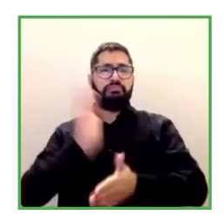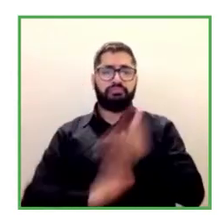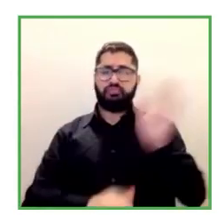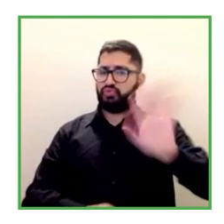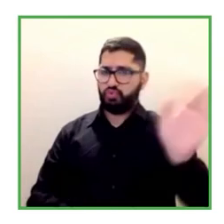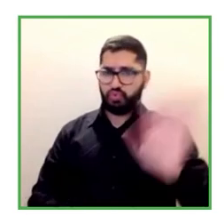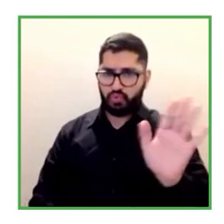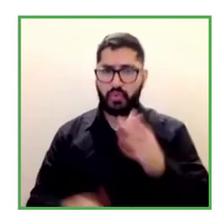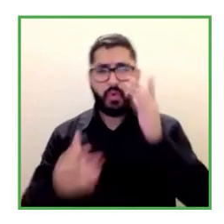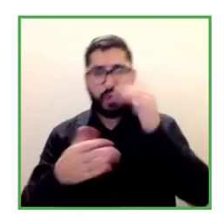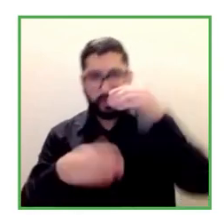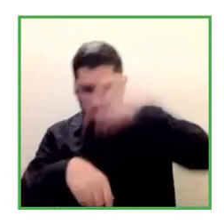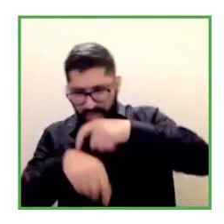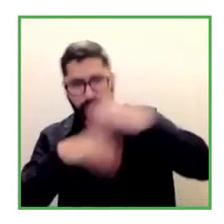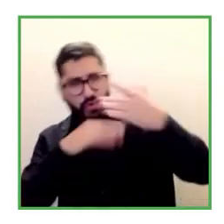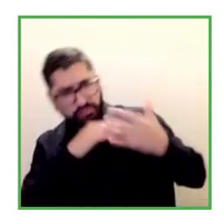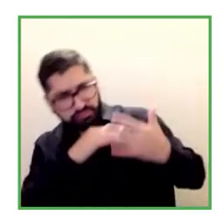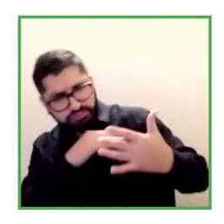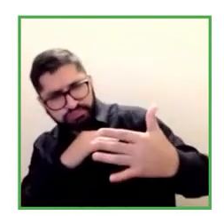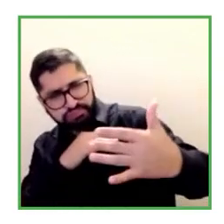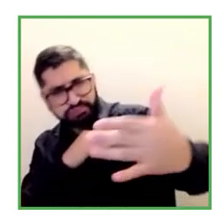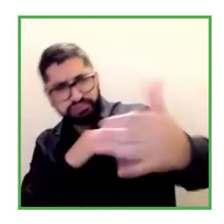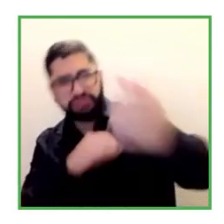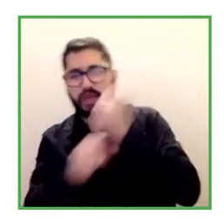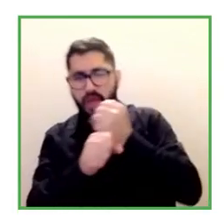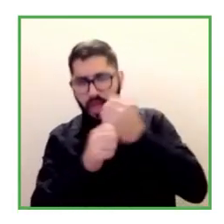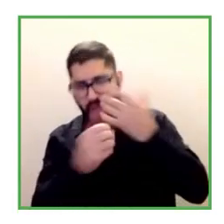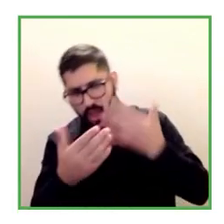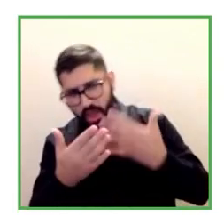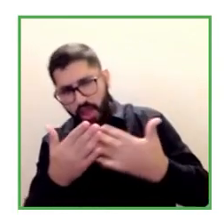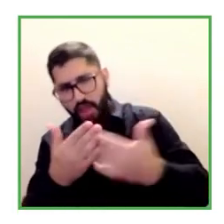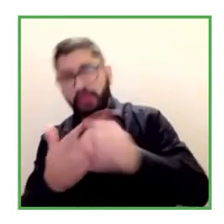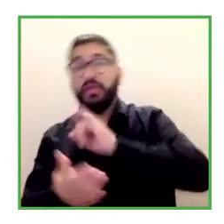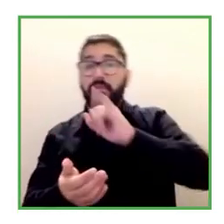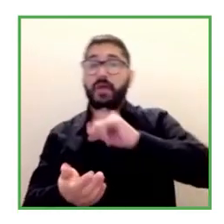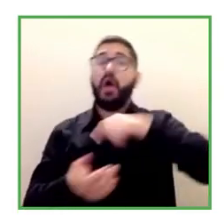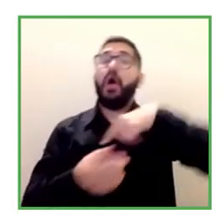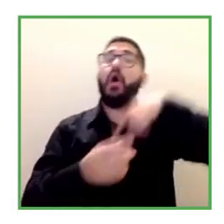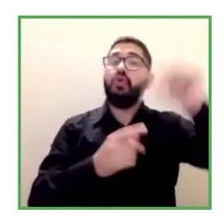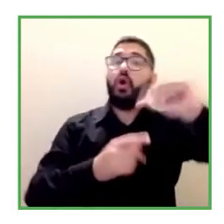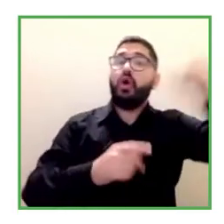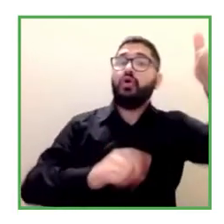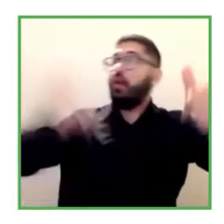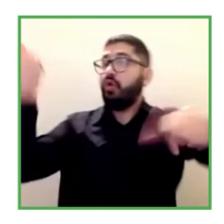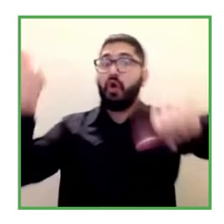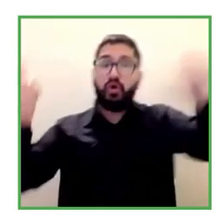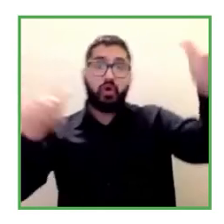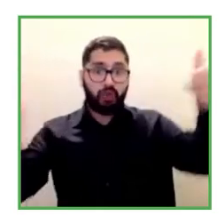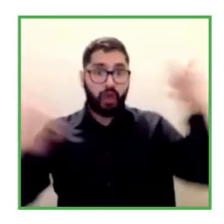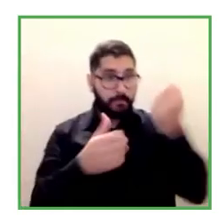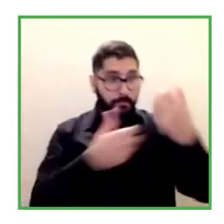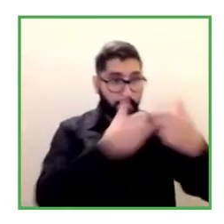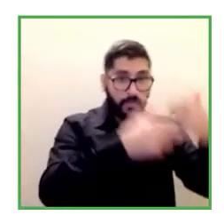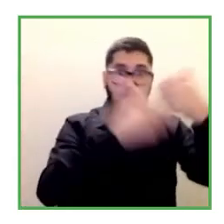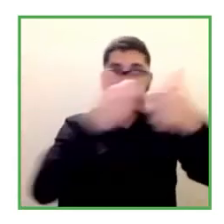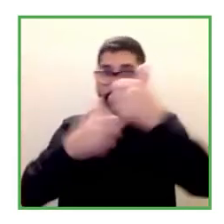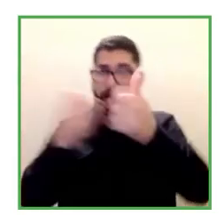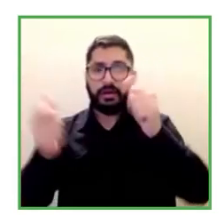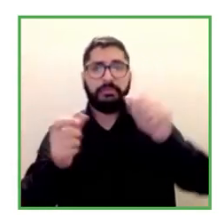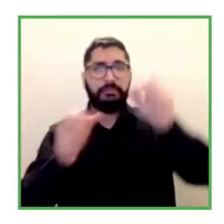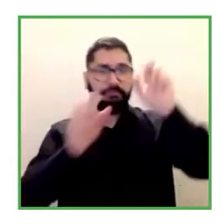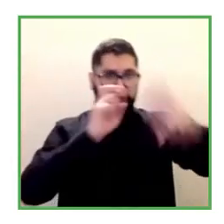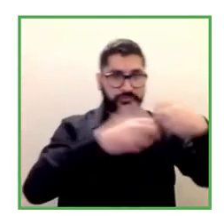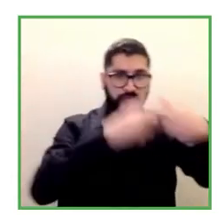problemáticas, y esas nuevas problemáticas hay que ir abordándolas justamente para lograr esa sostenibilidad y esa sustentabilidad en el